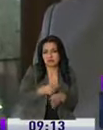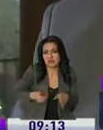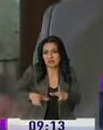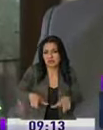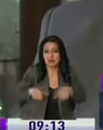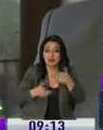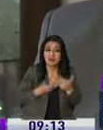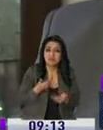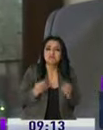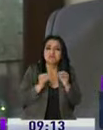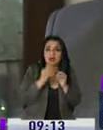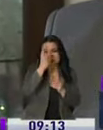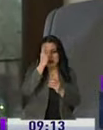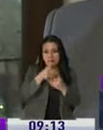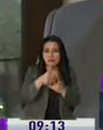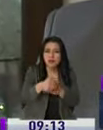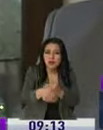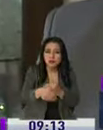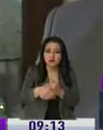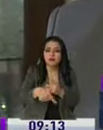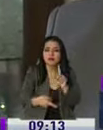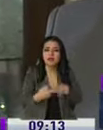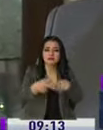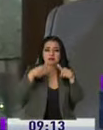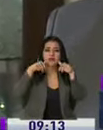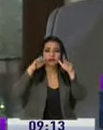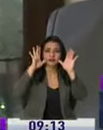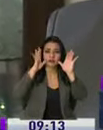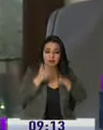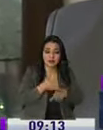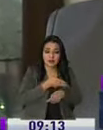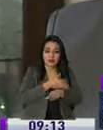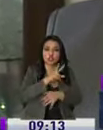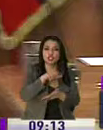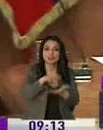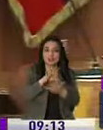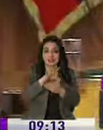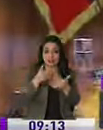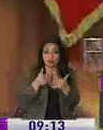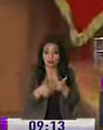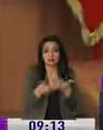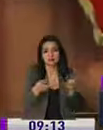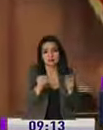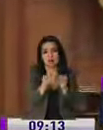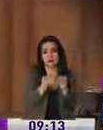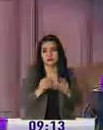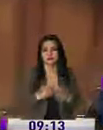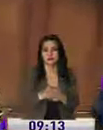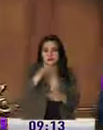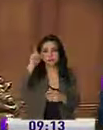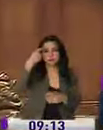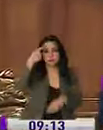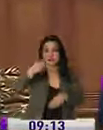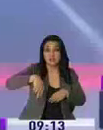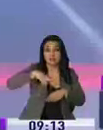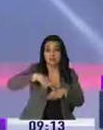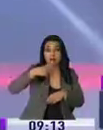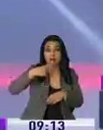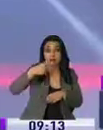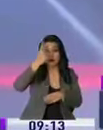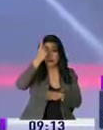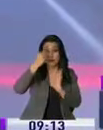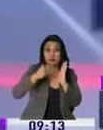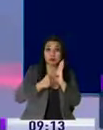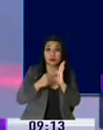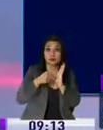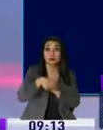posiblemente porque van a adquirir un poco más de deuda en estos días, a más de los 2.500 últimos. El gobierno nacional prevé que el déficit fiscal